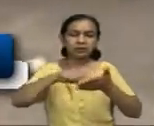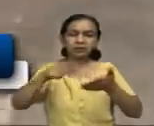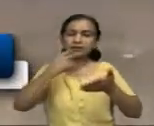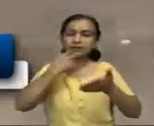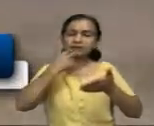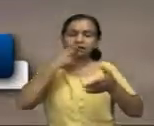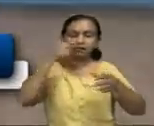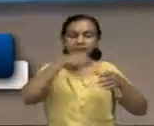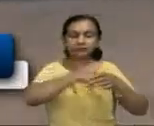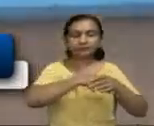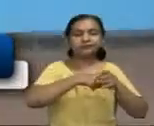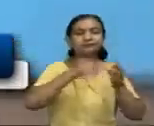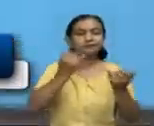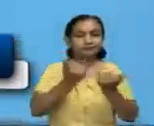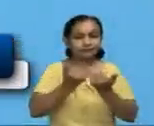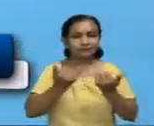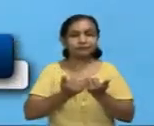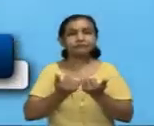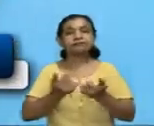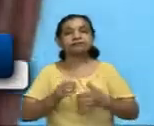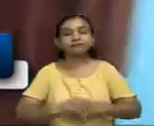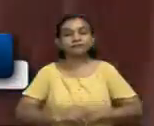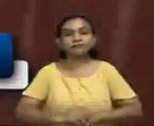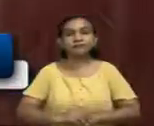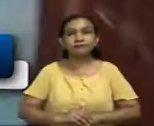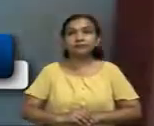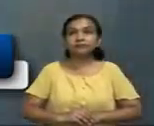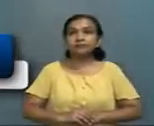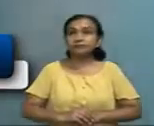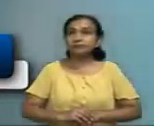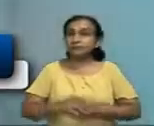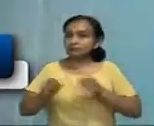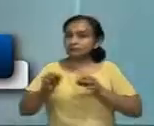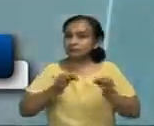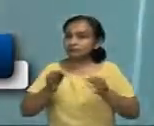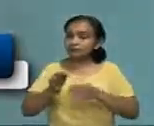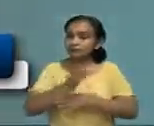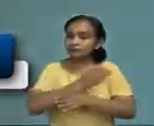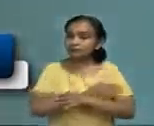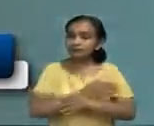en su interior y un potencial criadero de zancudo. Esa parte que usted habló